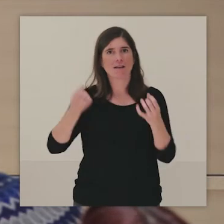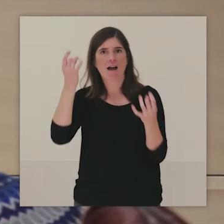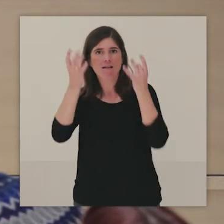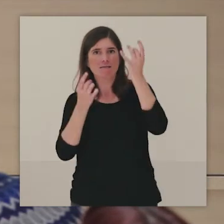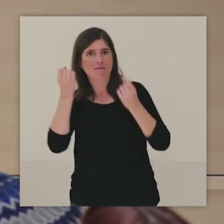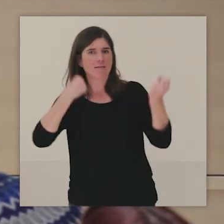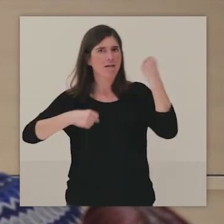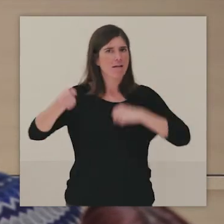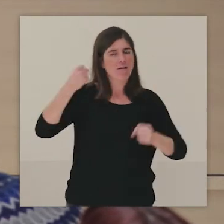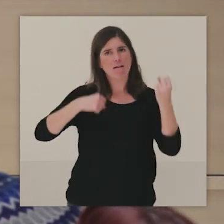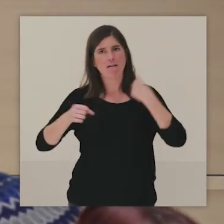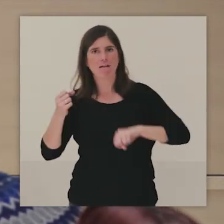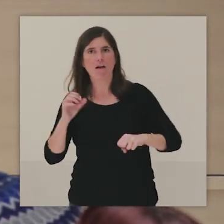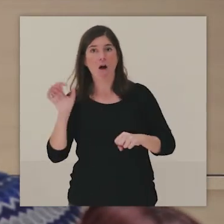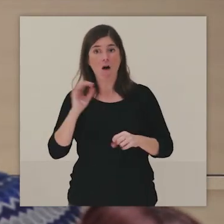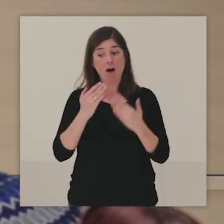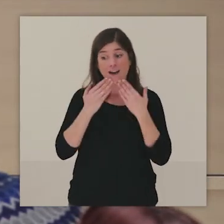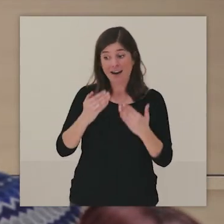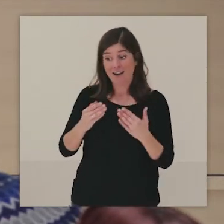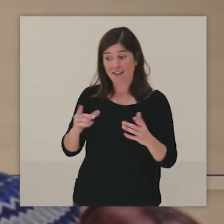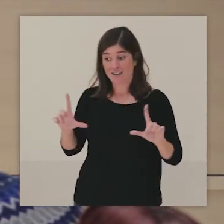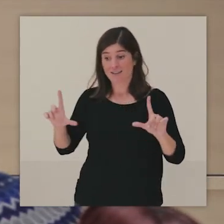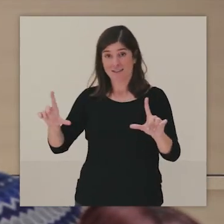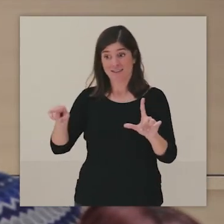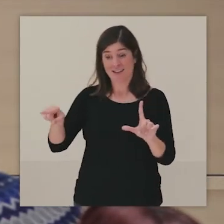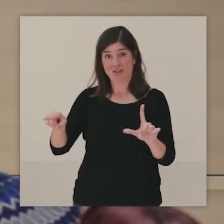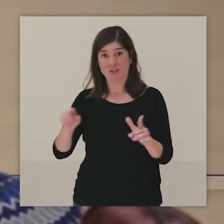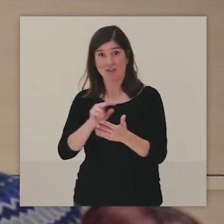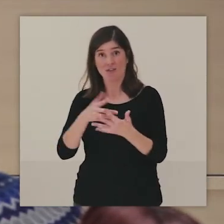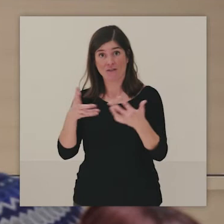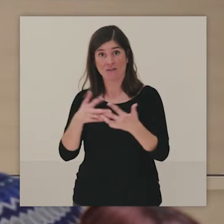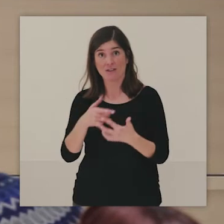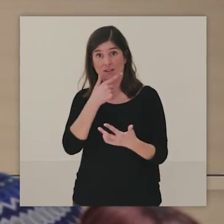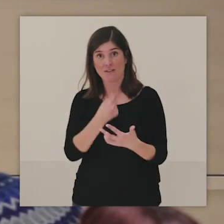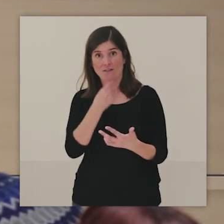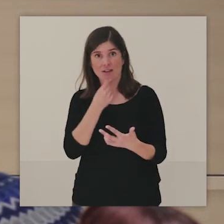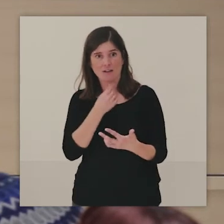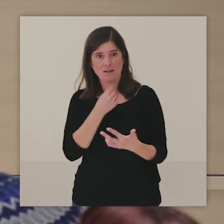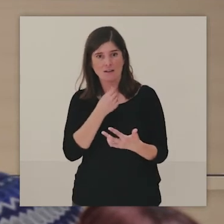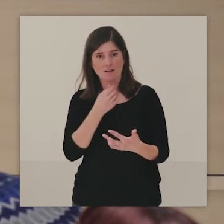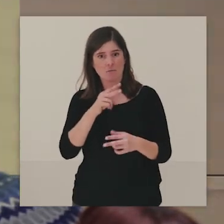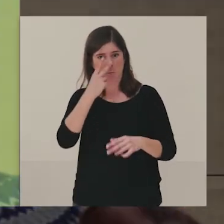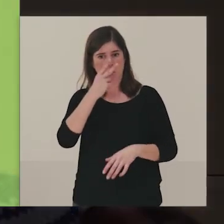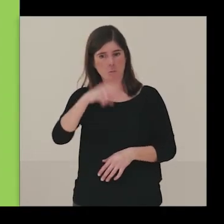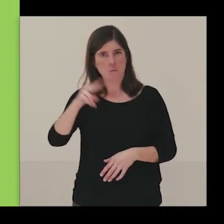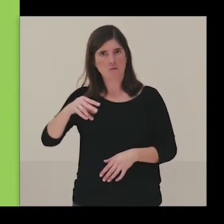museo, a través de eso, organice actividades para que esas personas pues tengan otra experiencia, otra visión del